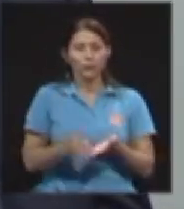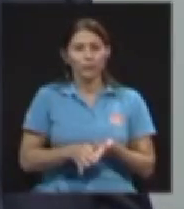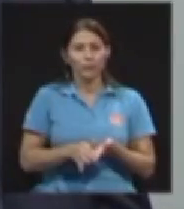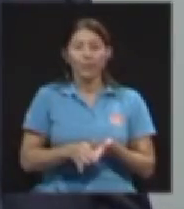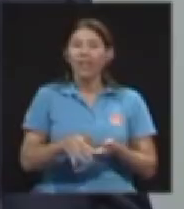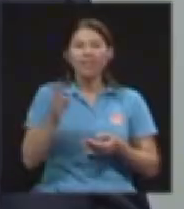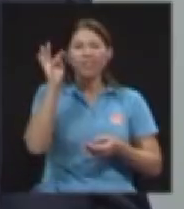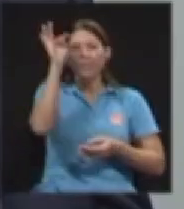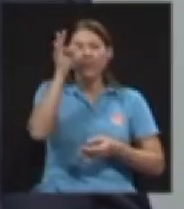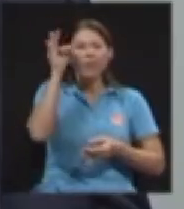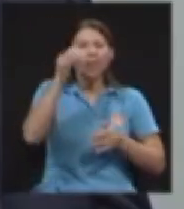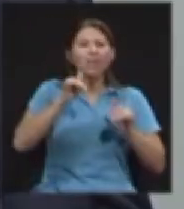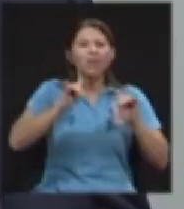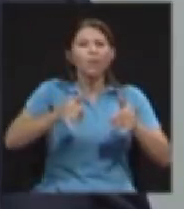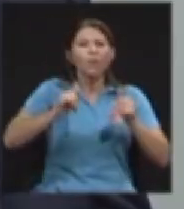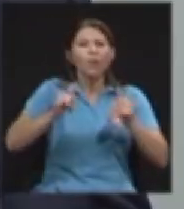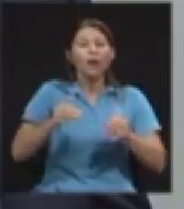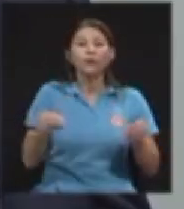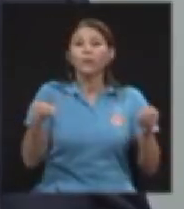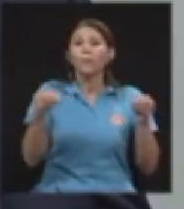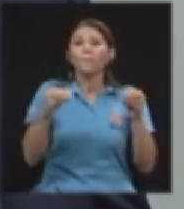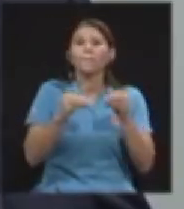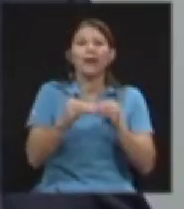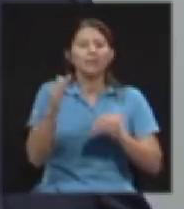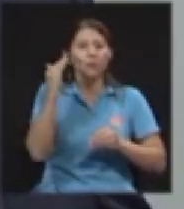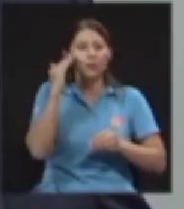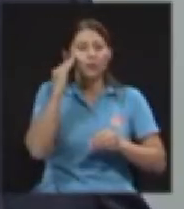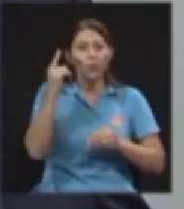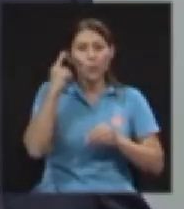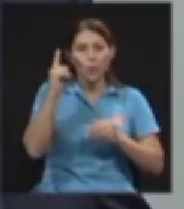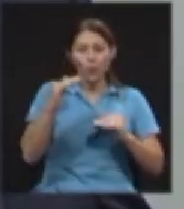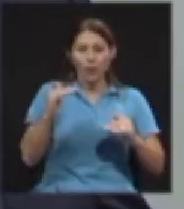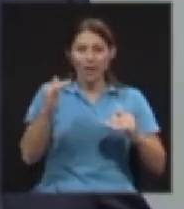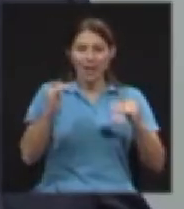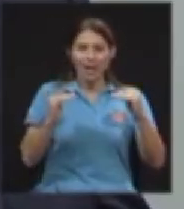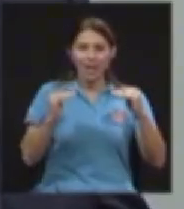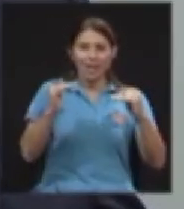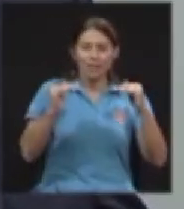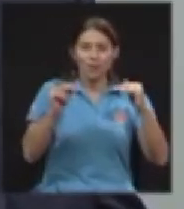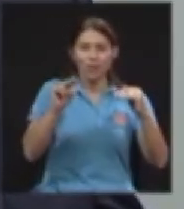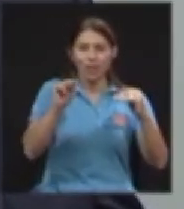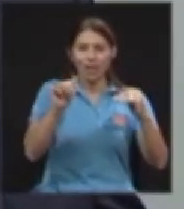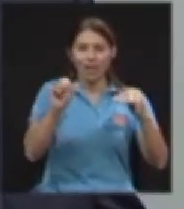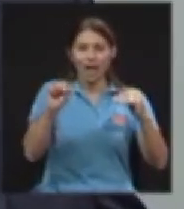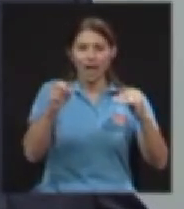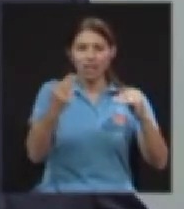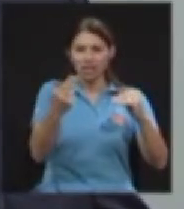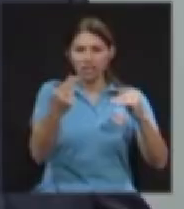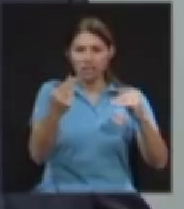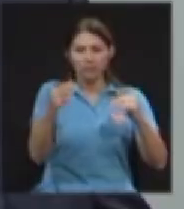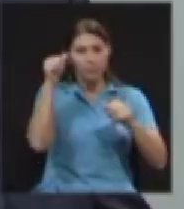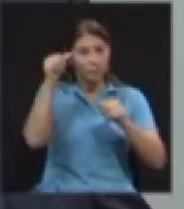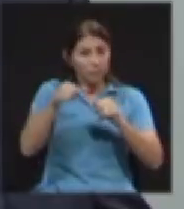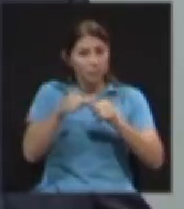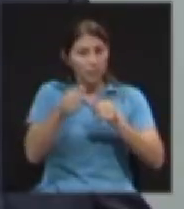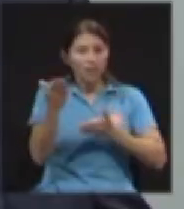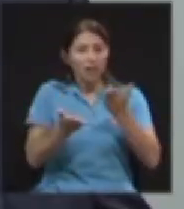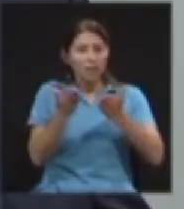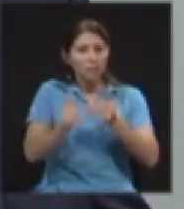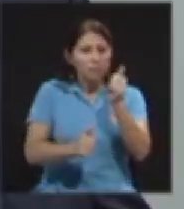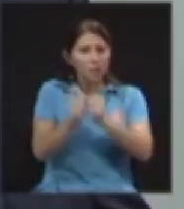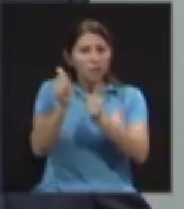Teoría de juegos es más conocido por el equilibrio de Nash. Recordemos, tal vez la mayoría de las personas que